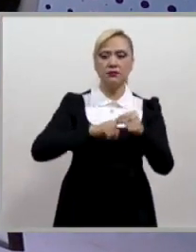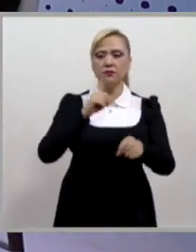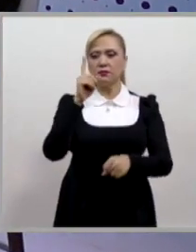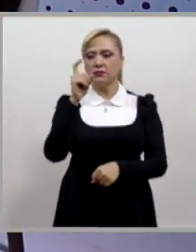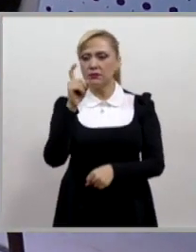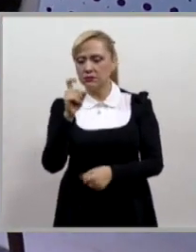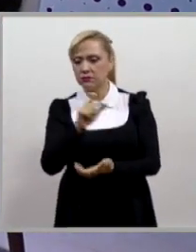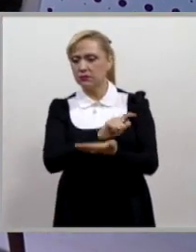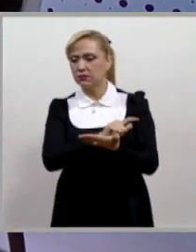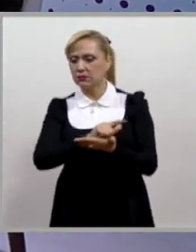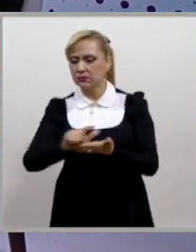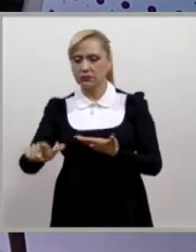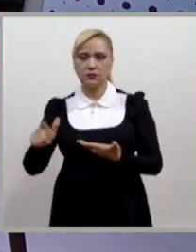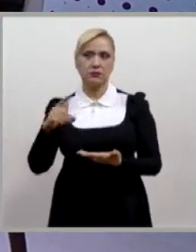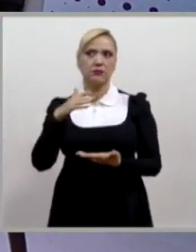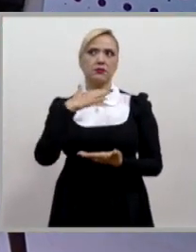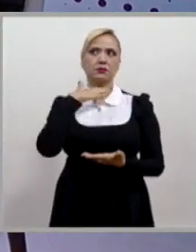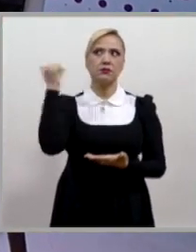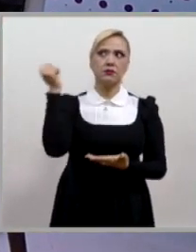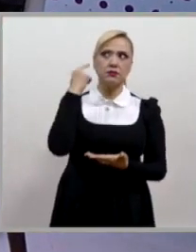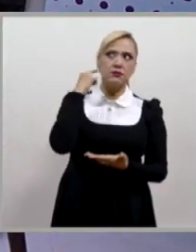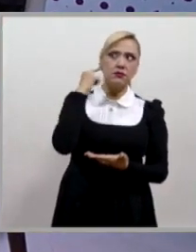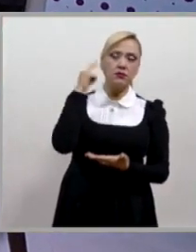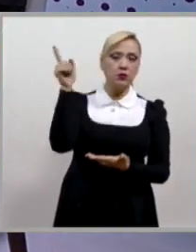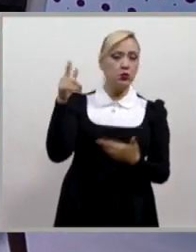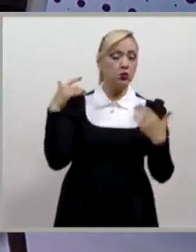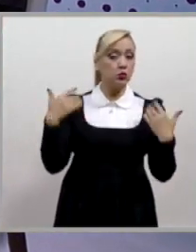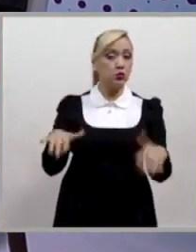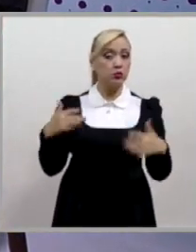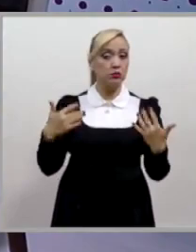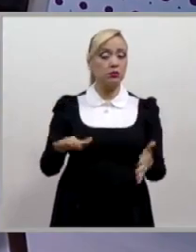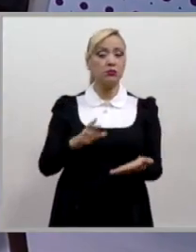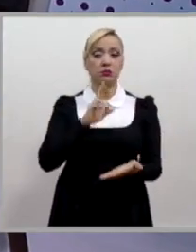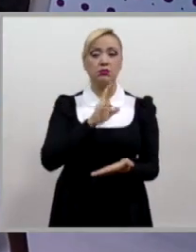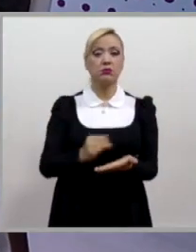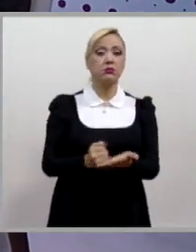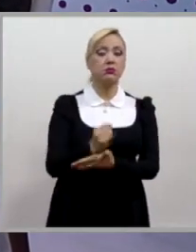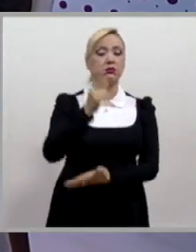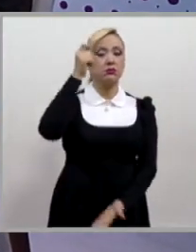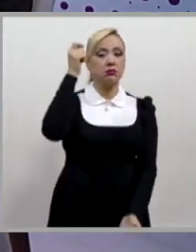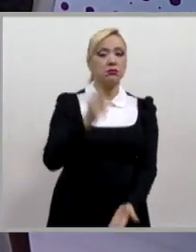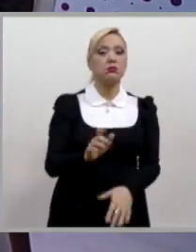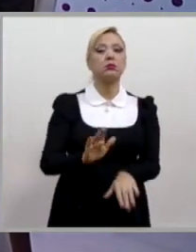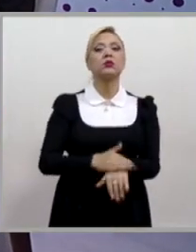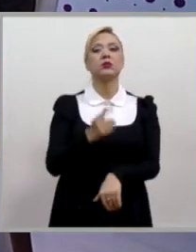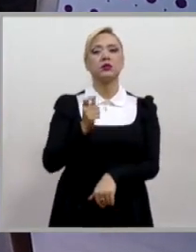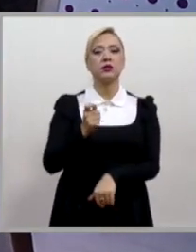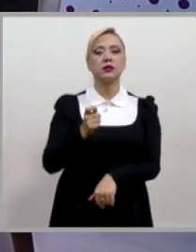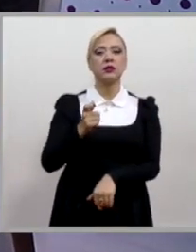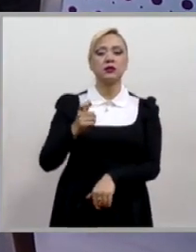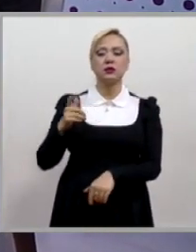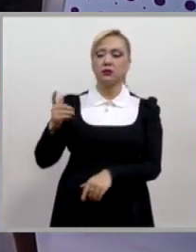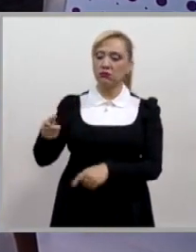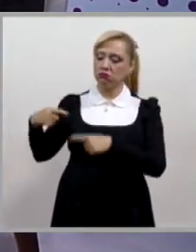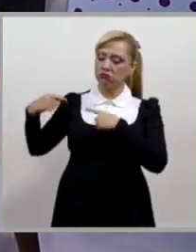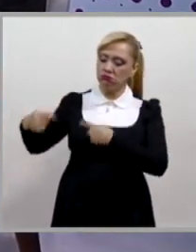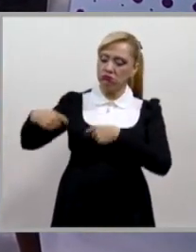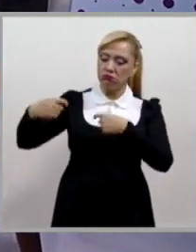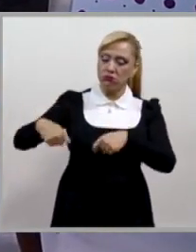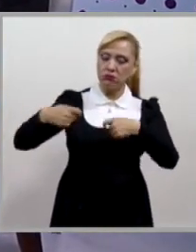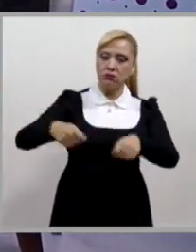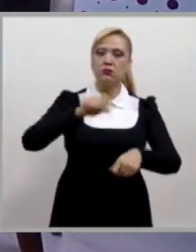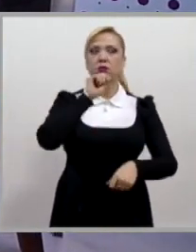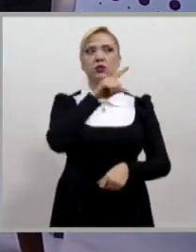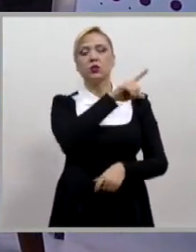el Tribunal Constitucional Alemán con resolución muy interesante sobre cómo hay unos compromisos intergeneracionales. La Corte Constitucional